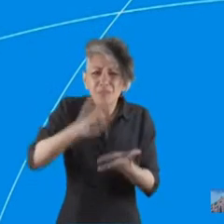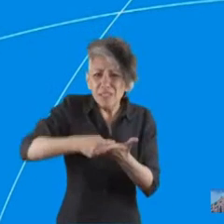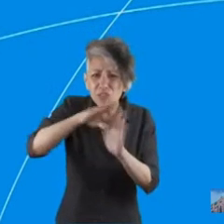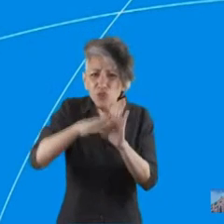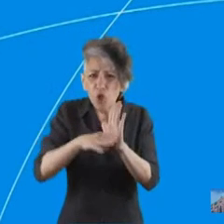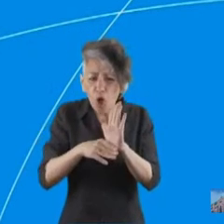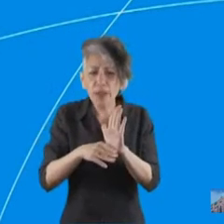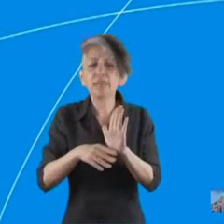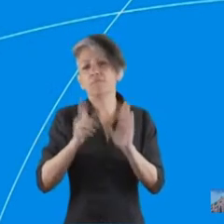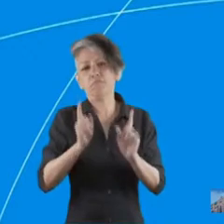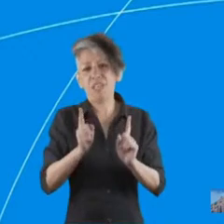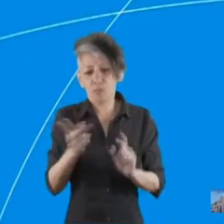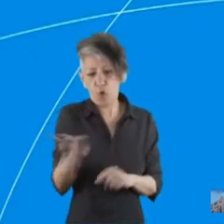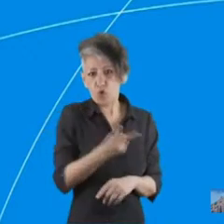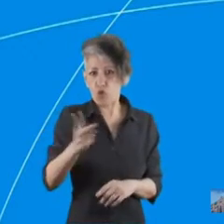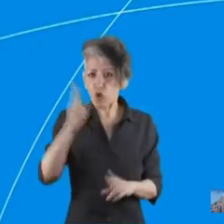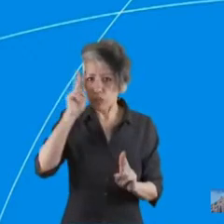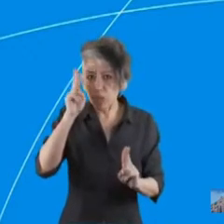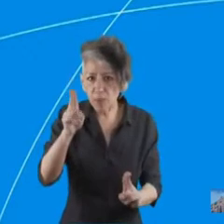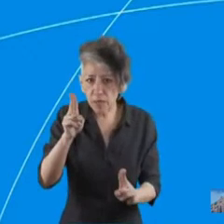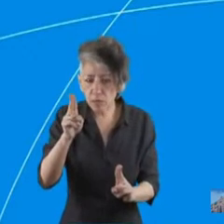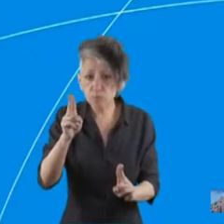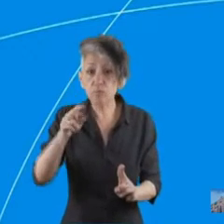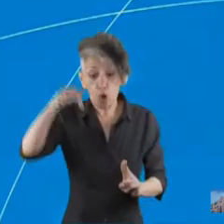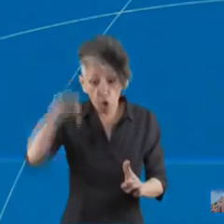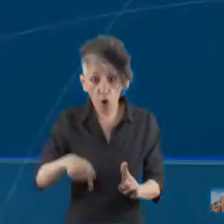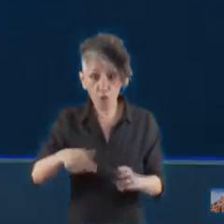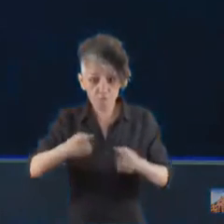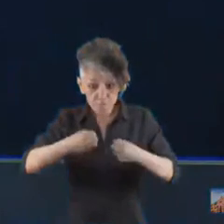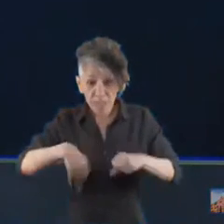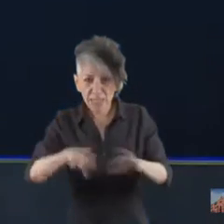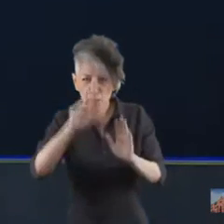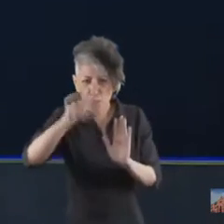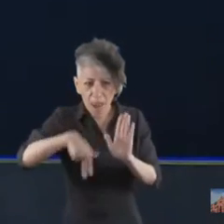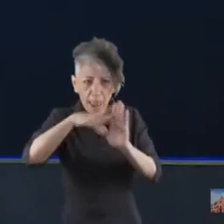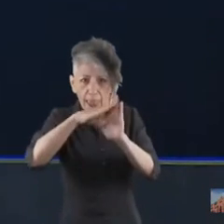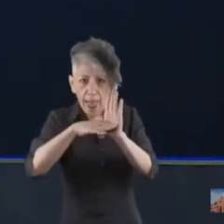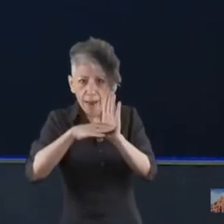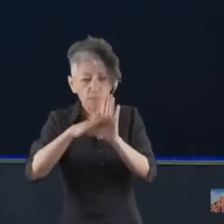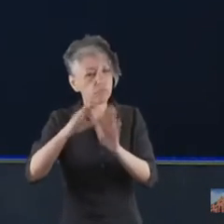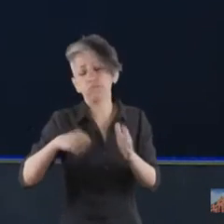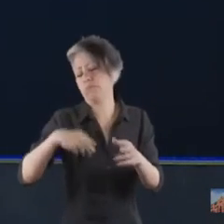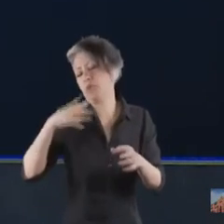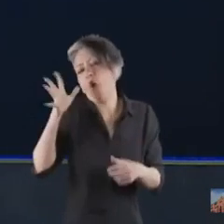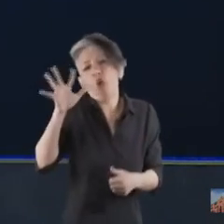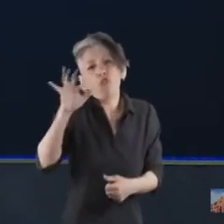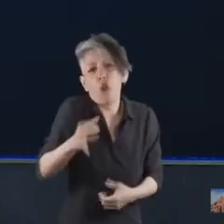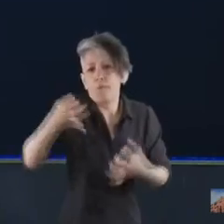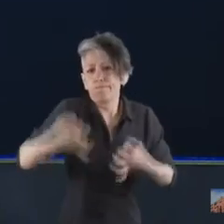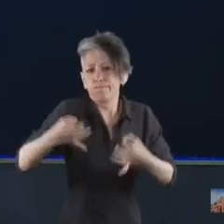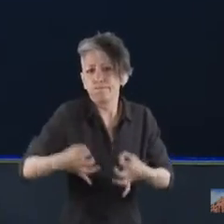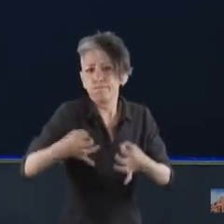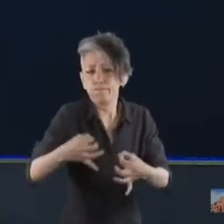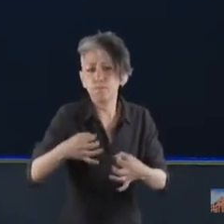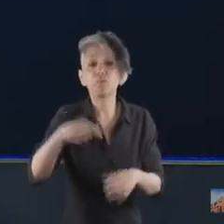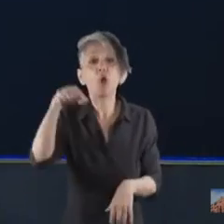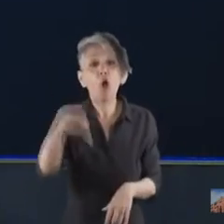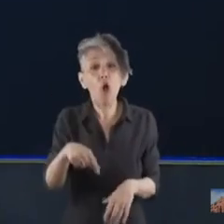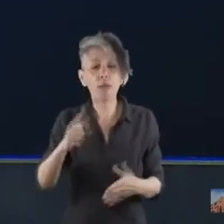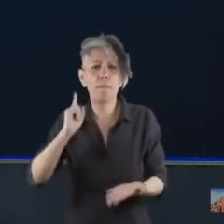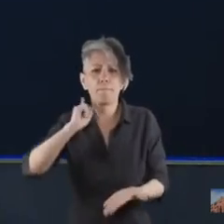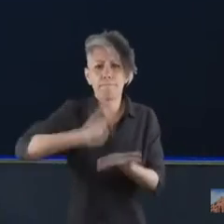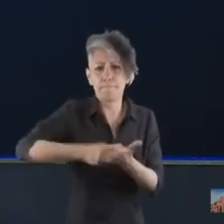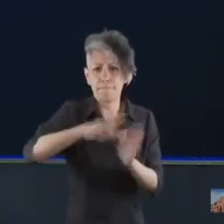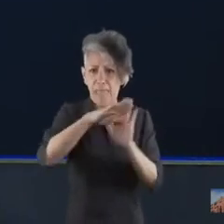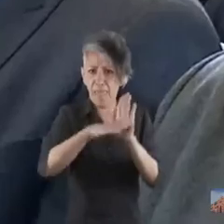siguiendo una hoja de ruta que empieza hoy pero que sigue todos los días hoy vamos a anunciar un conjunto de medidas que son